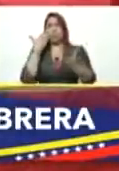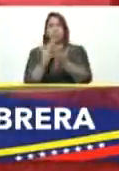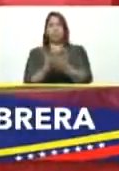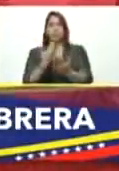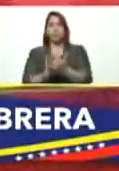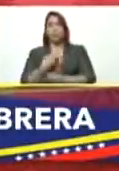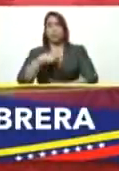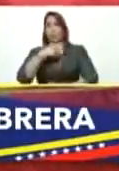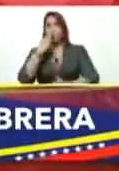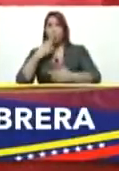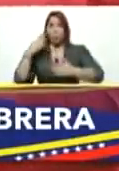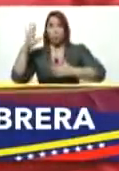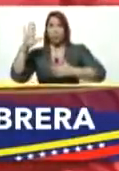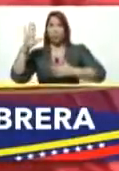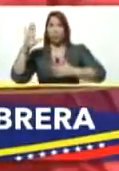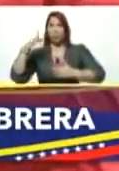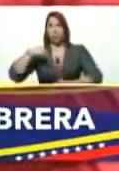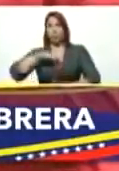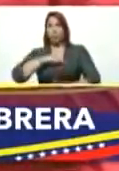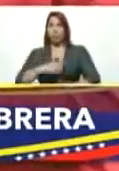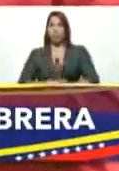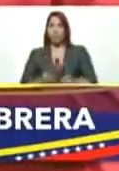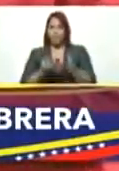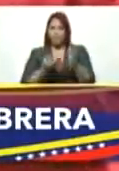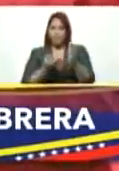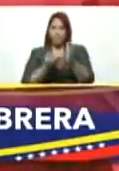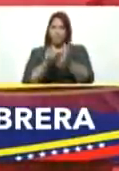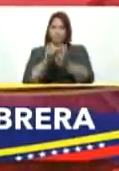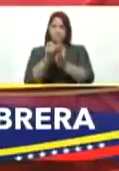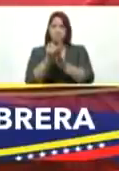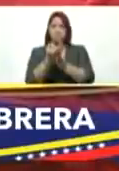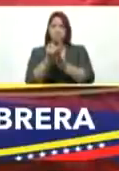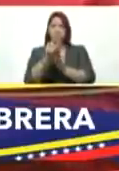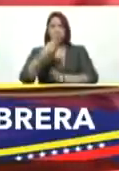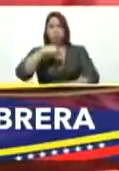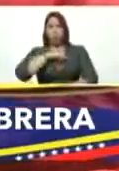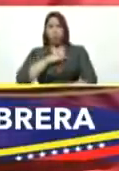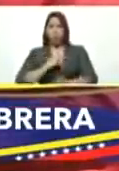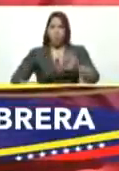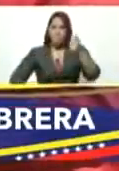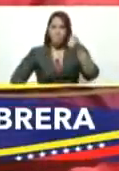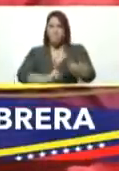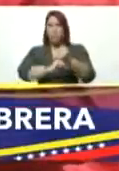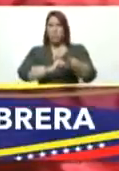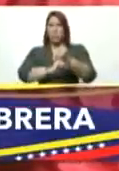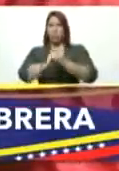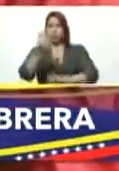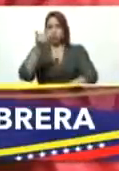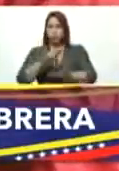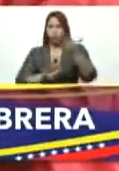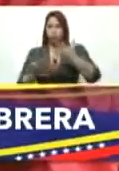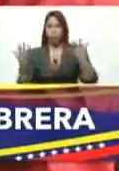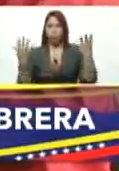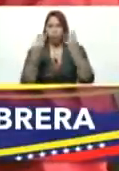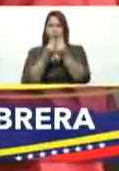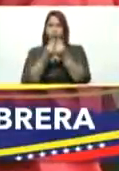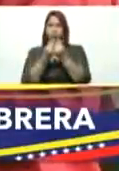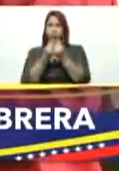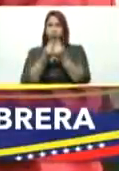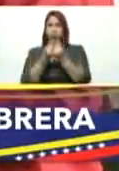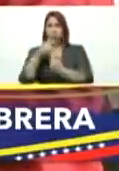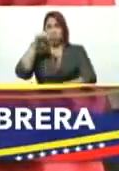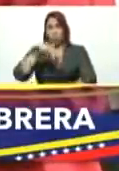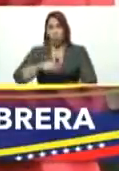compromiso de nuestra fidelidad de nuestra solidaridad porque juntos hoy